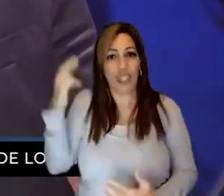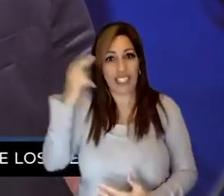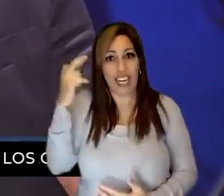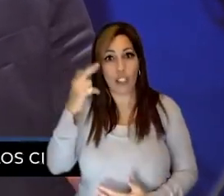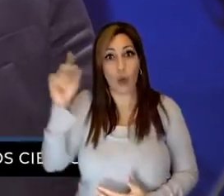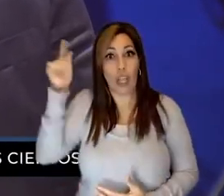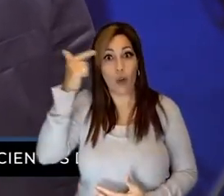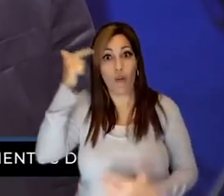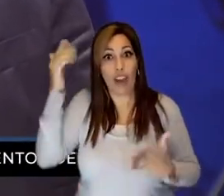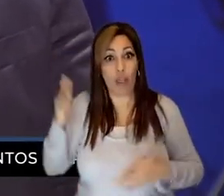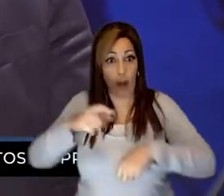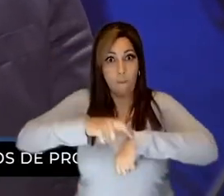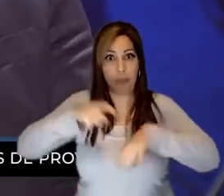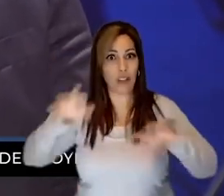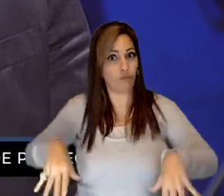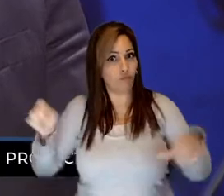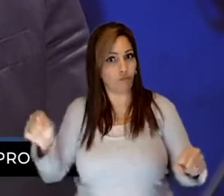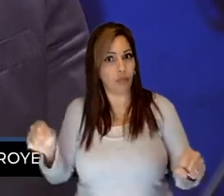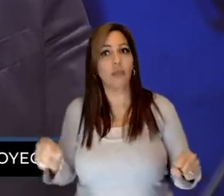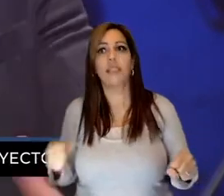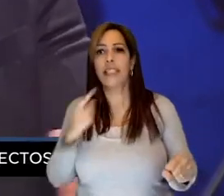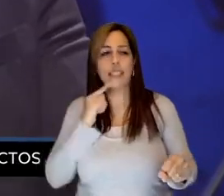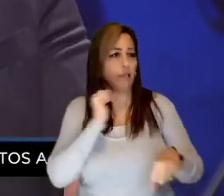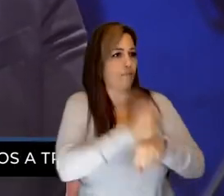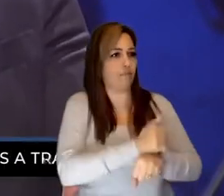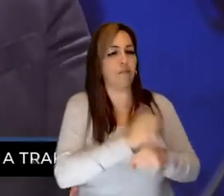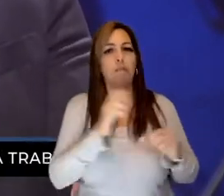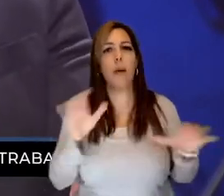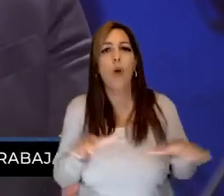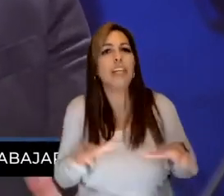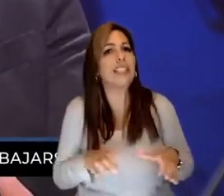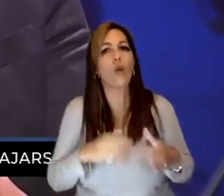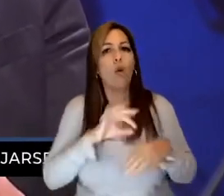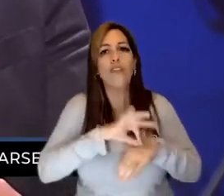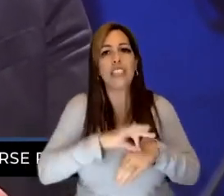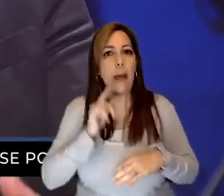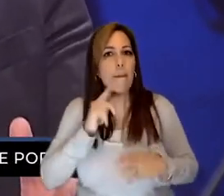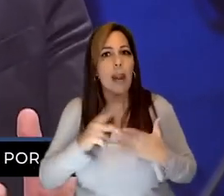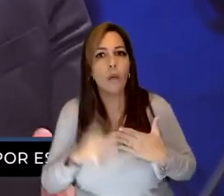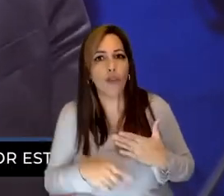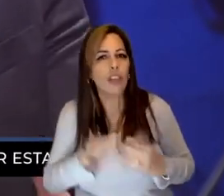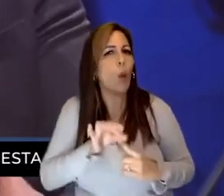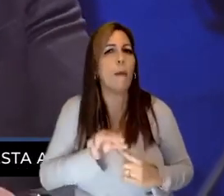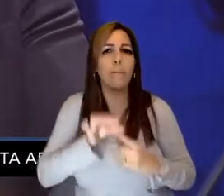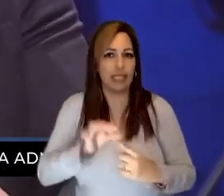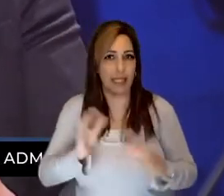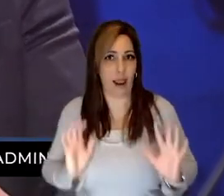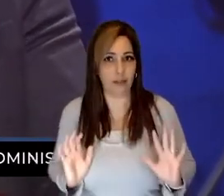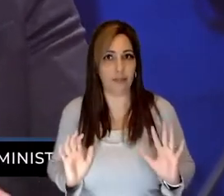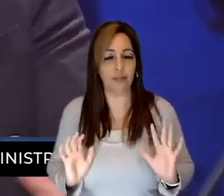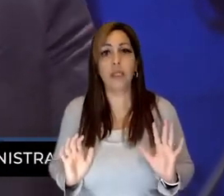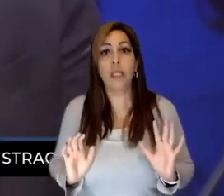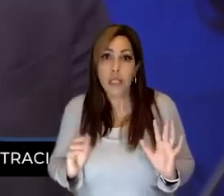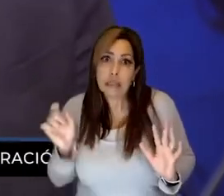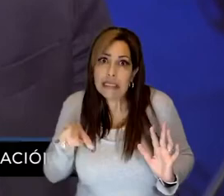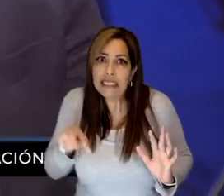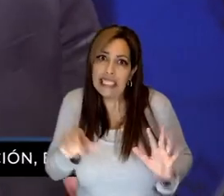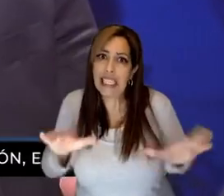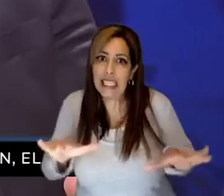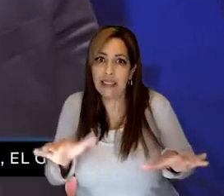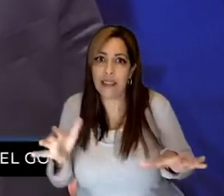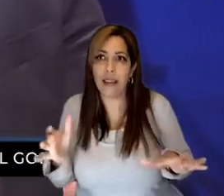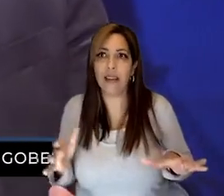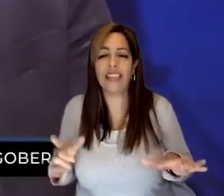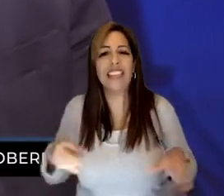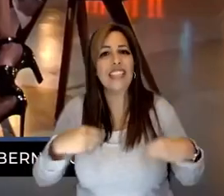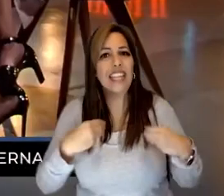el gobernador tan pronto asumió su cargo, creó la Oficina de Proyectos Prioritarios. Uh-huh. Porque hay ciertos proyectos que se tienen que dar. Uh-huh. Y